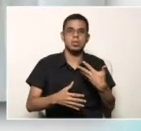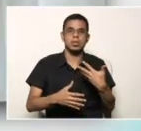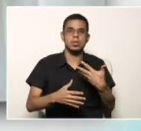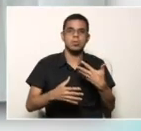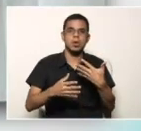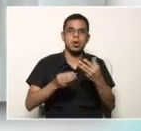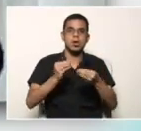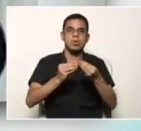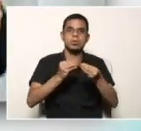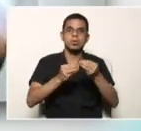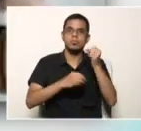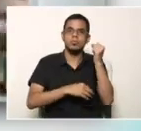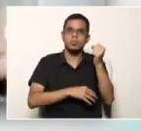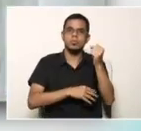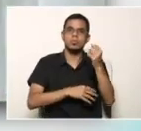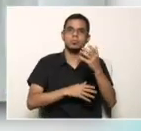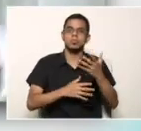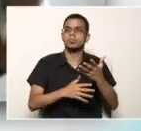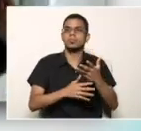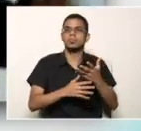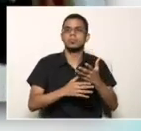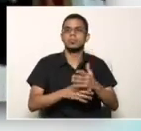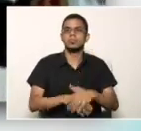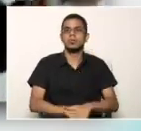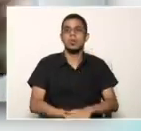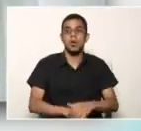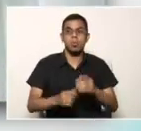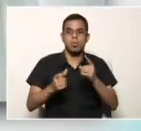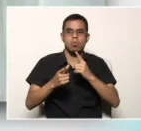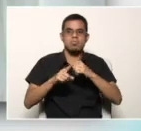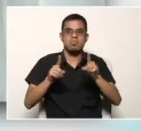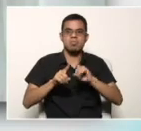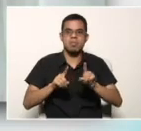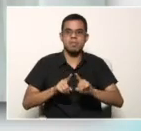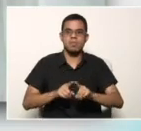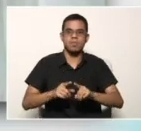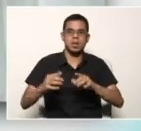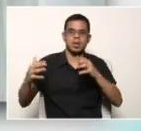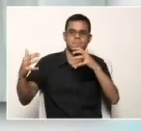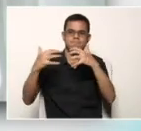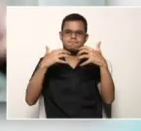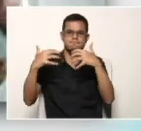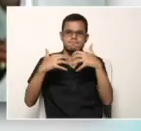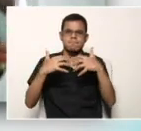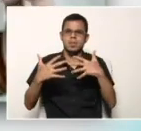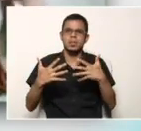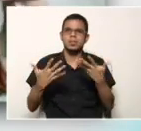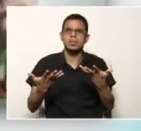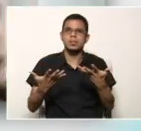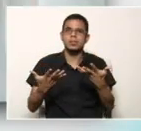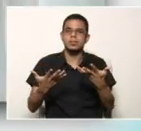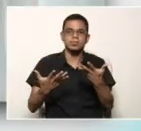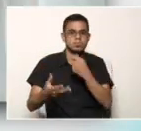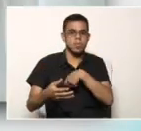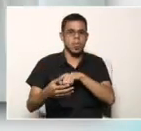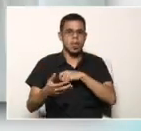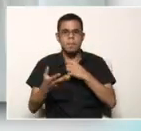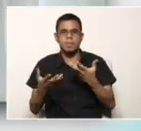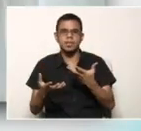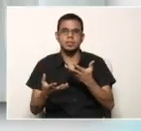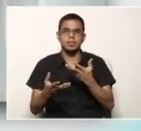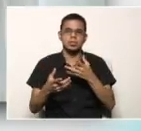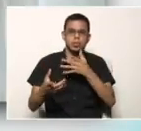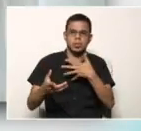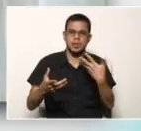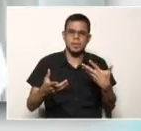patria dirigida, tutelada de España y su realeza, eran los realistas. Ellos pretendían